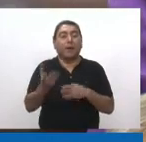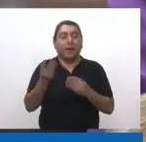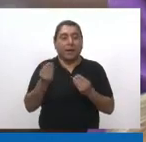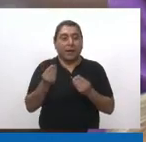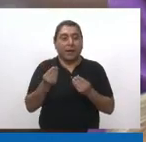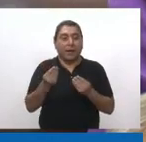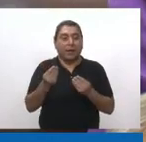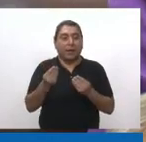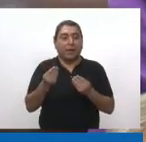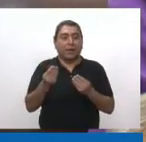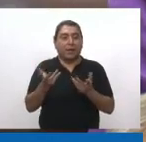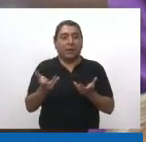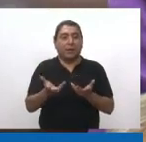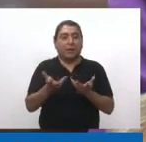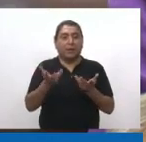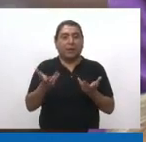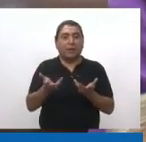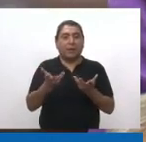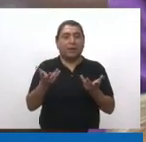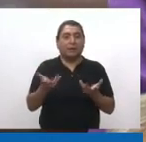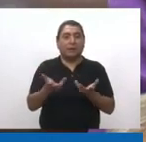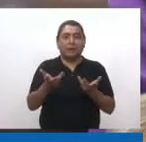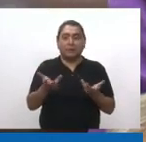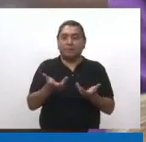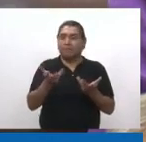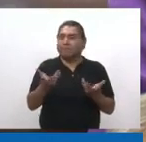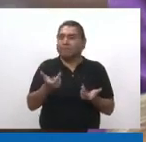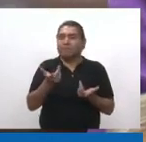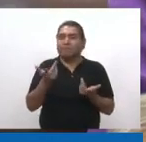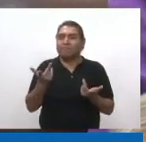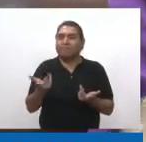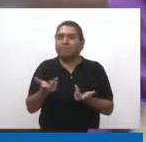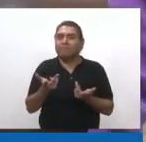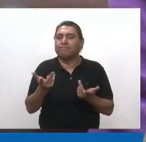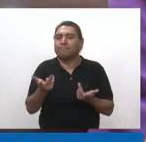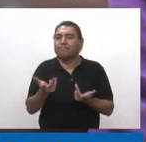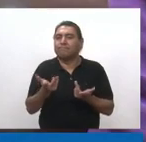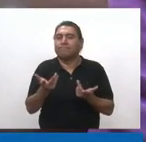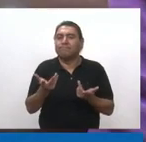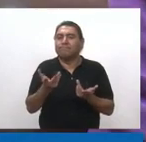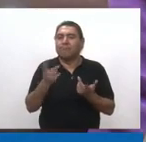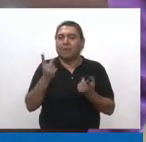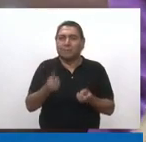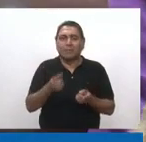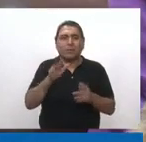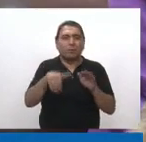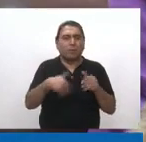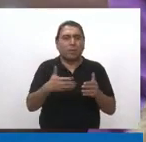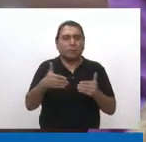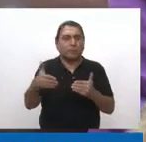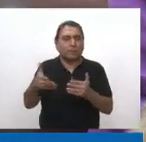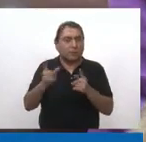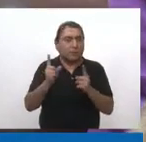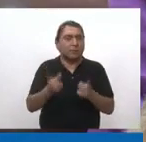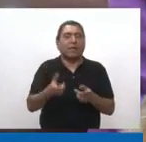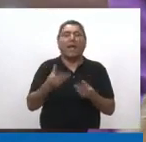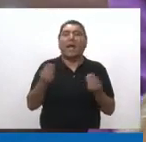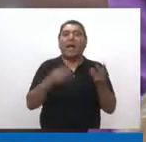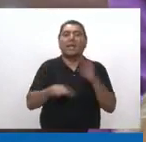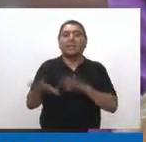de gap o de dilación, si se quiere, en convocarlas? Bueno, en realidad lo que estaban haciendo,